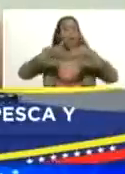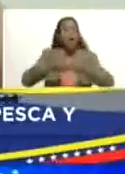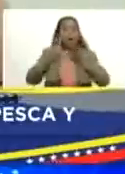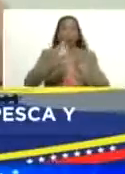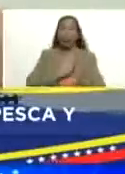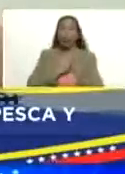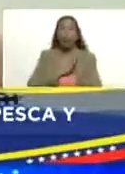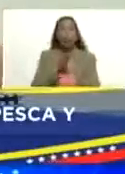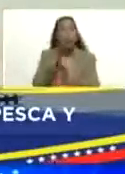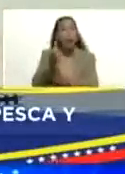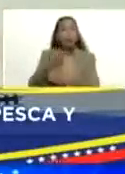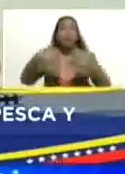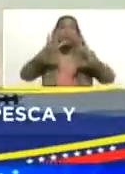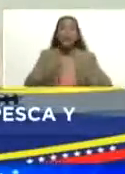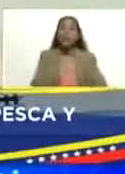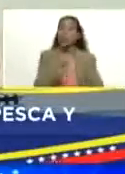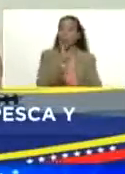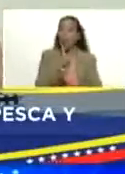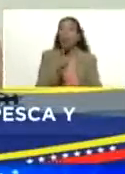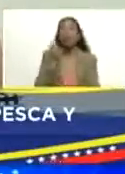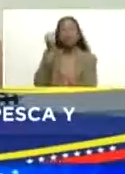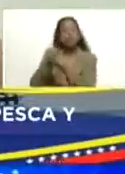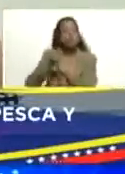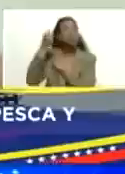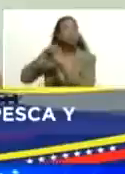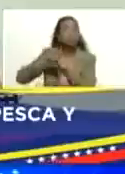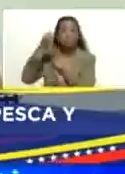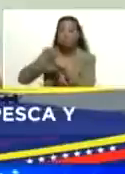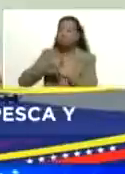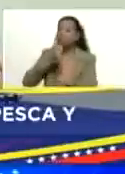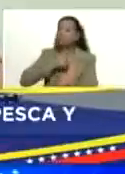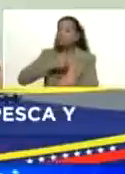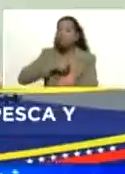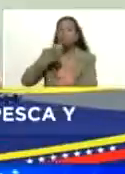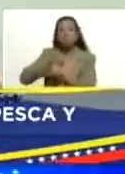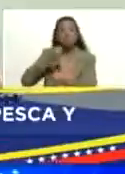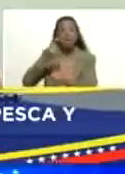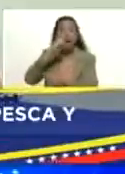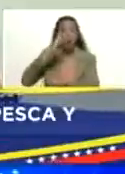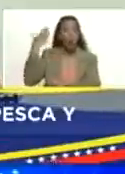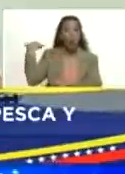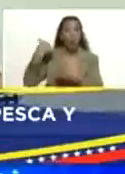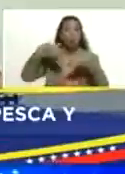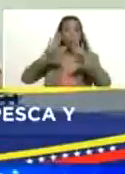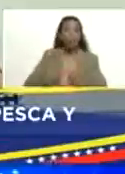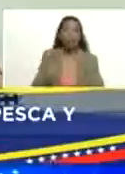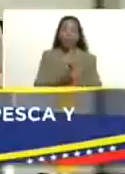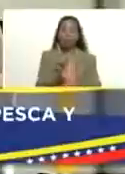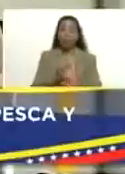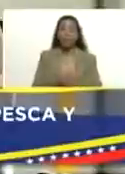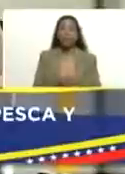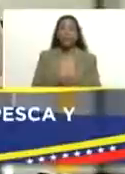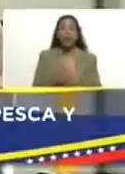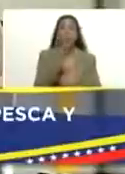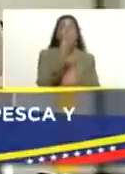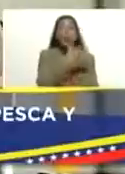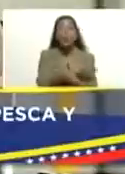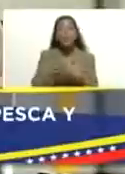paró. Ellos estuvieron a la vanguardia de la lucha, ¡Palante! A la vanguardia del trabajo. Bueno, entonces me están pidiendo